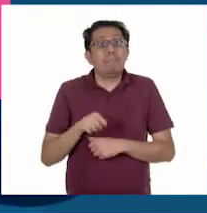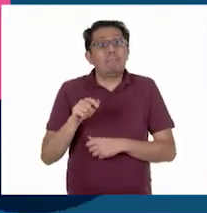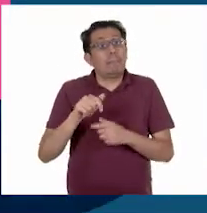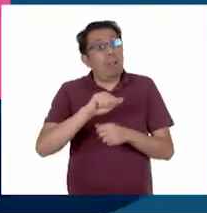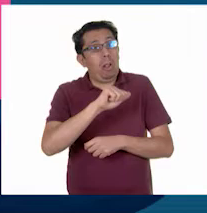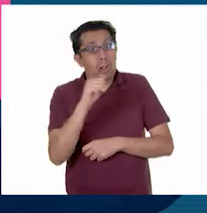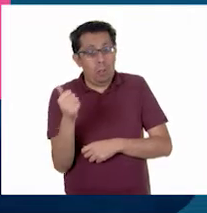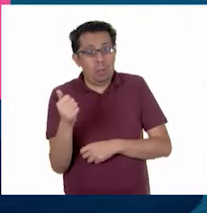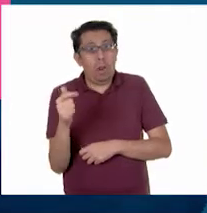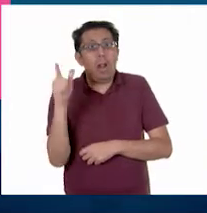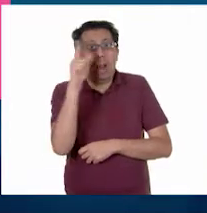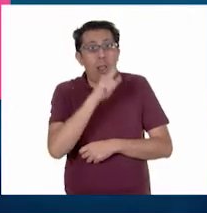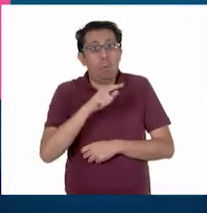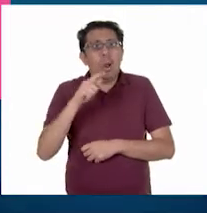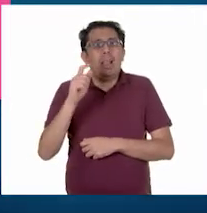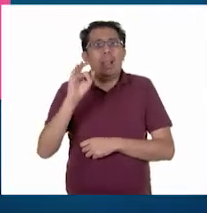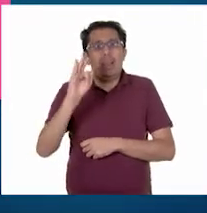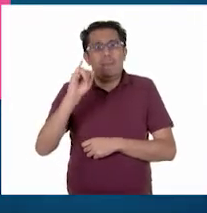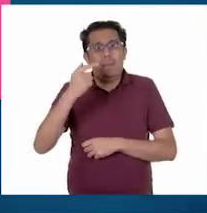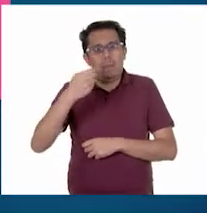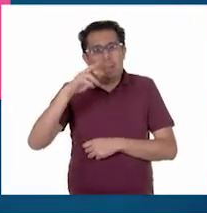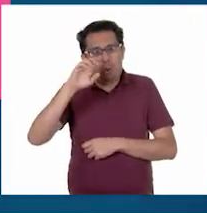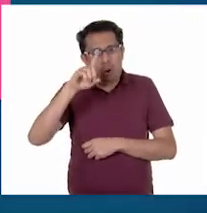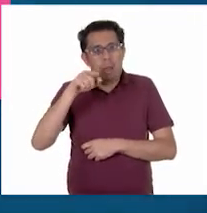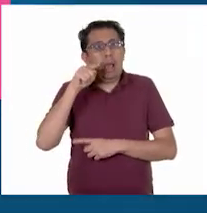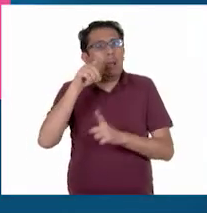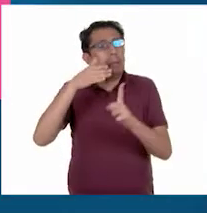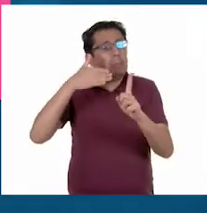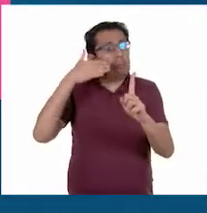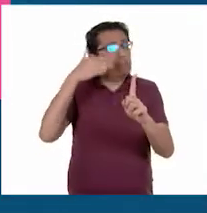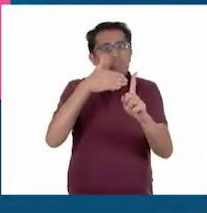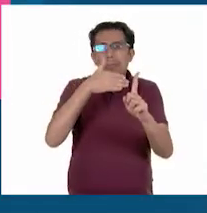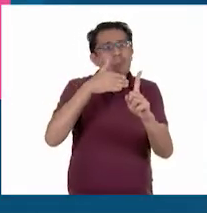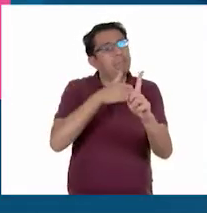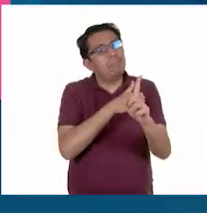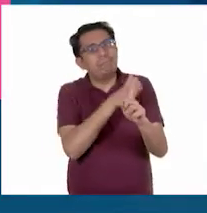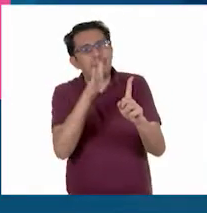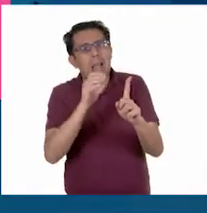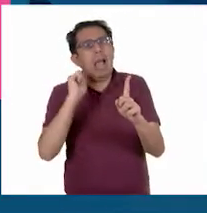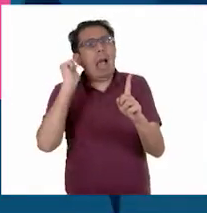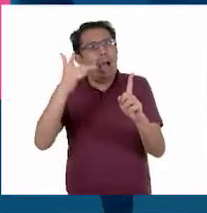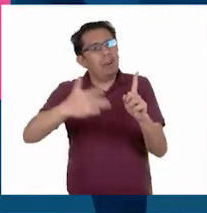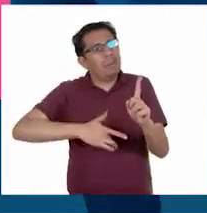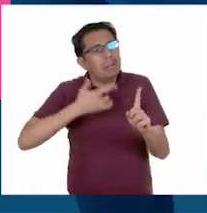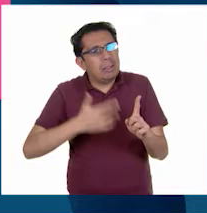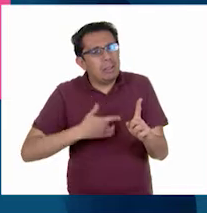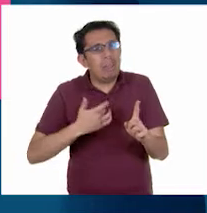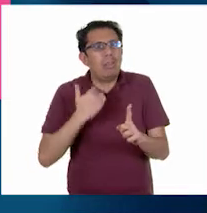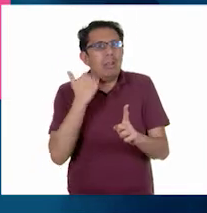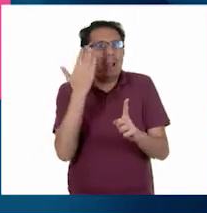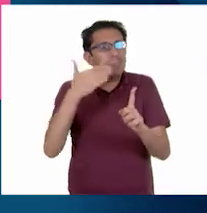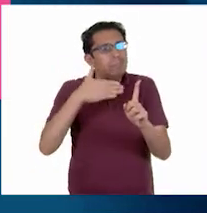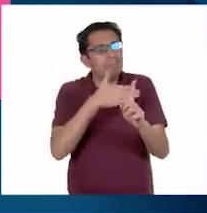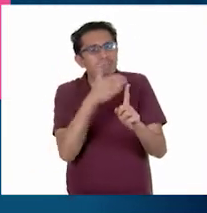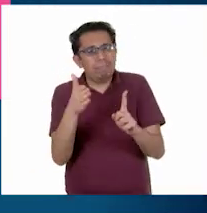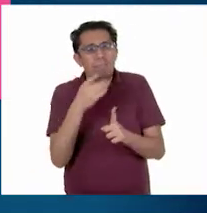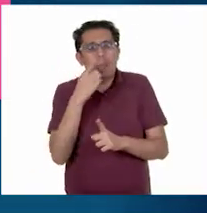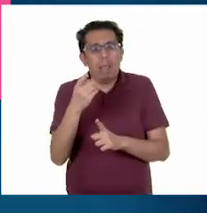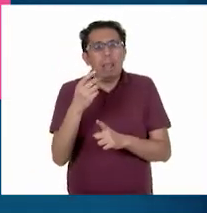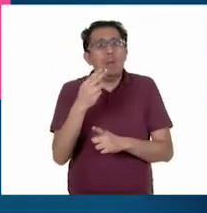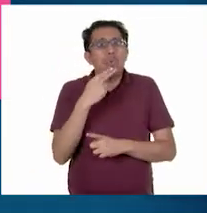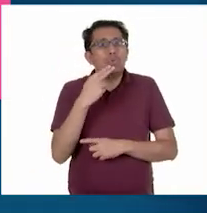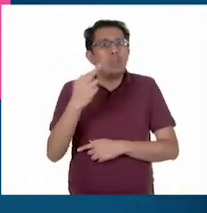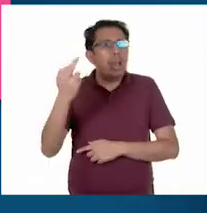para decir de manera indirecta algún sentimiento, algo que imaginamos o que queremos, utilizando juegos de sonido y